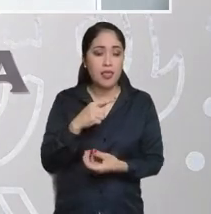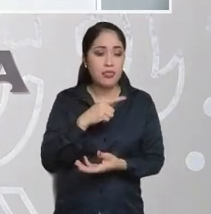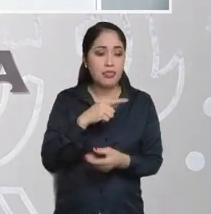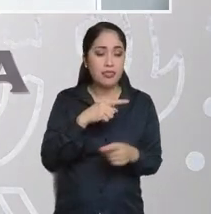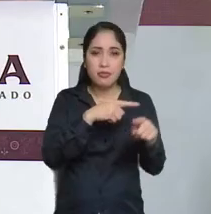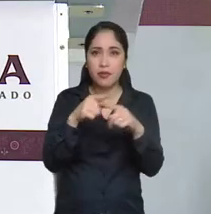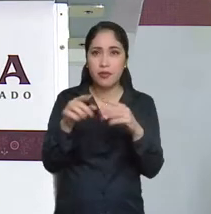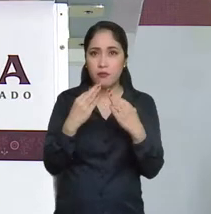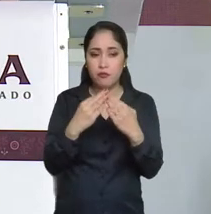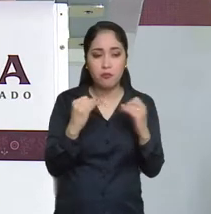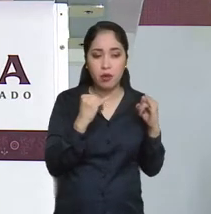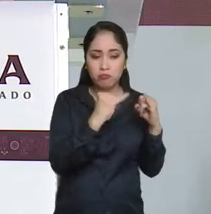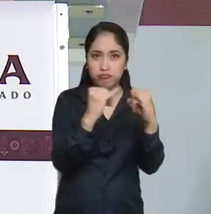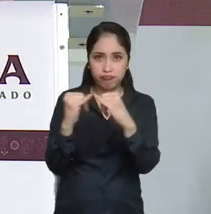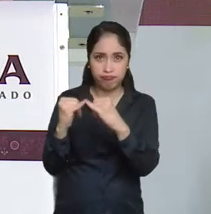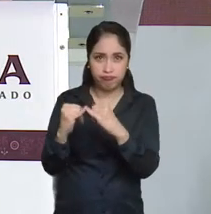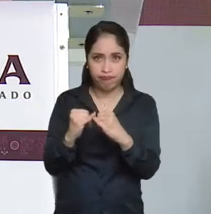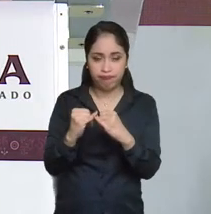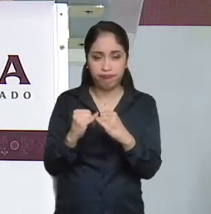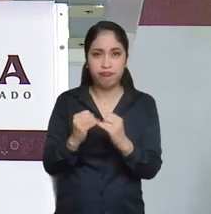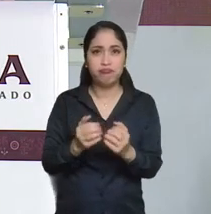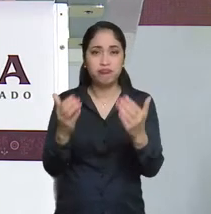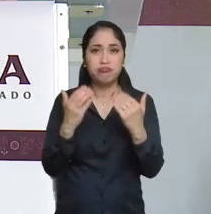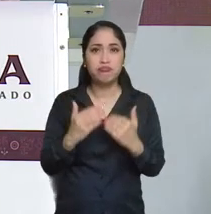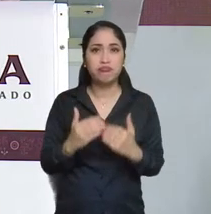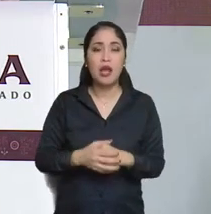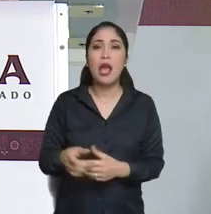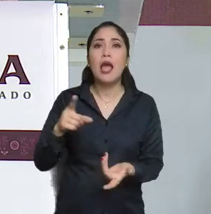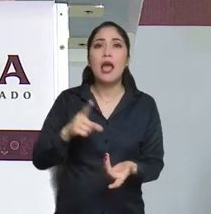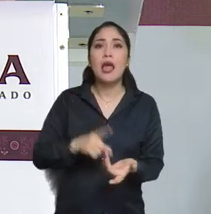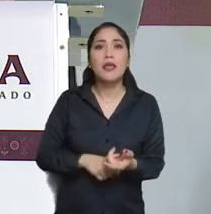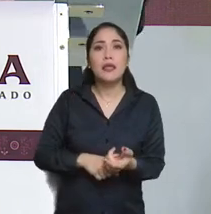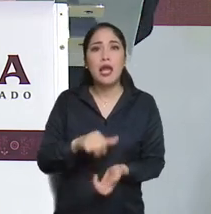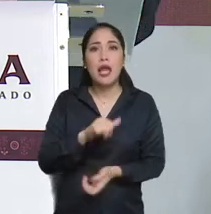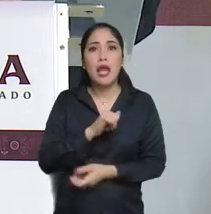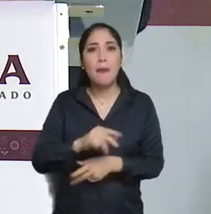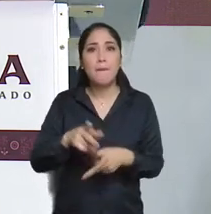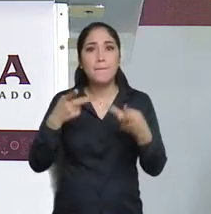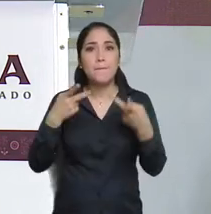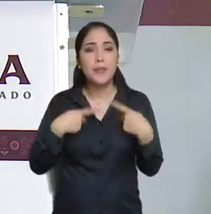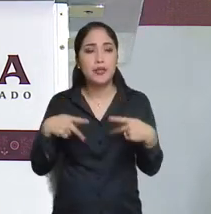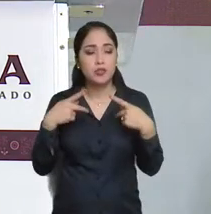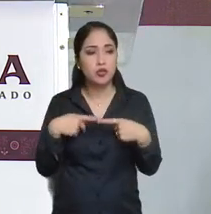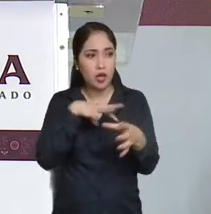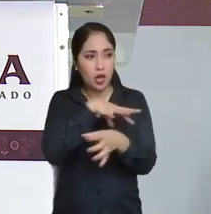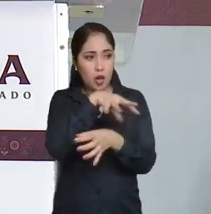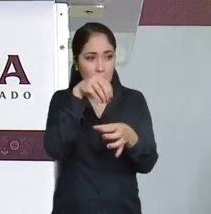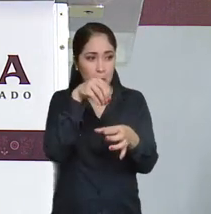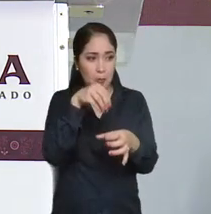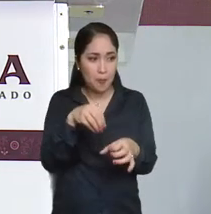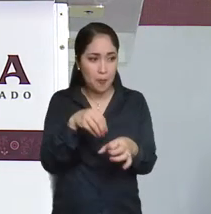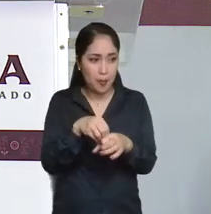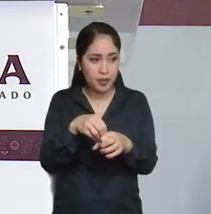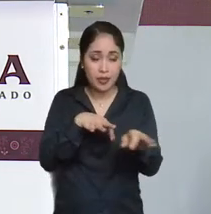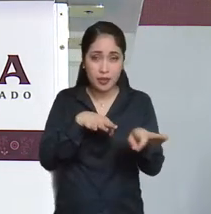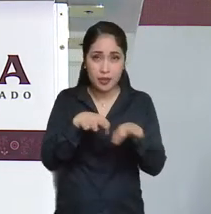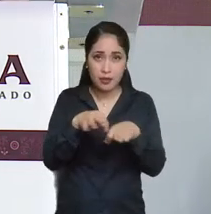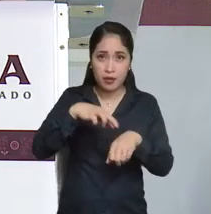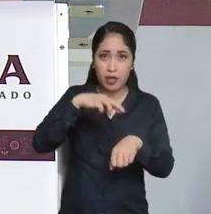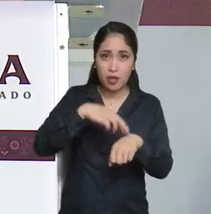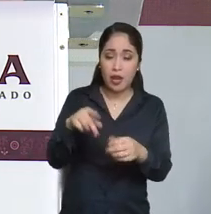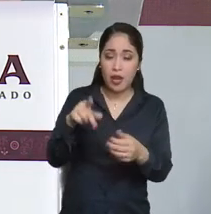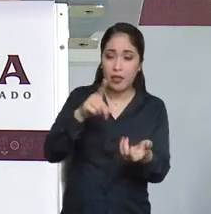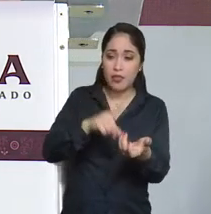también como integrantes del Sistema Estatal de Protección Integral a las personas titulares a la Secretaría de las Mujeres y a